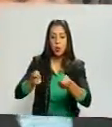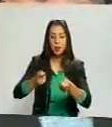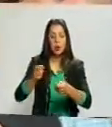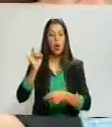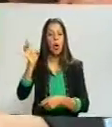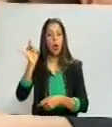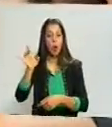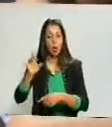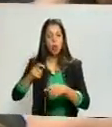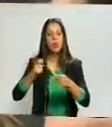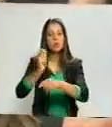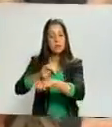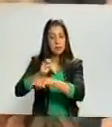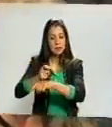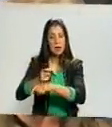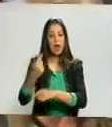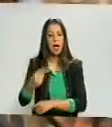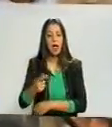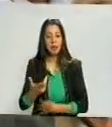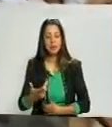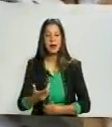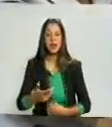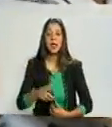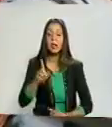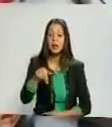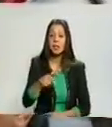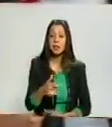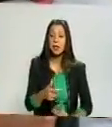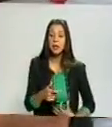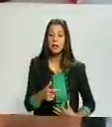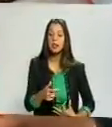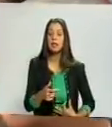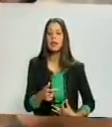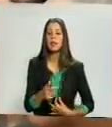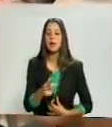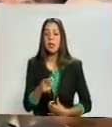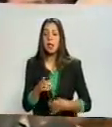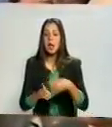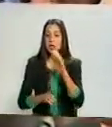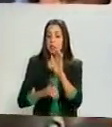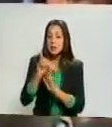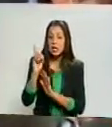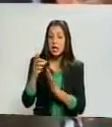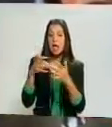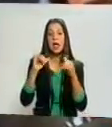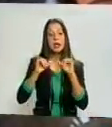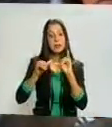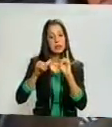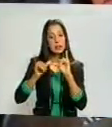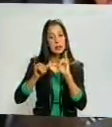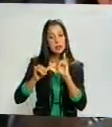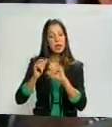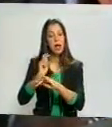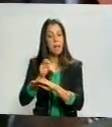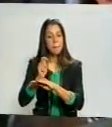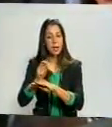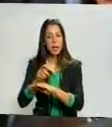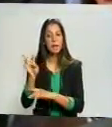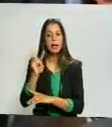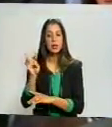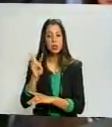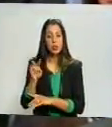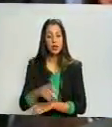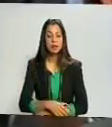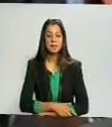en el territorio de esa zona y en el desarrollo de la industria minera en Venezuela.